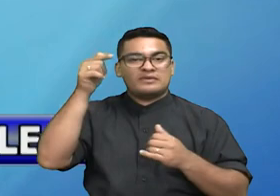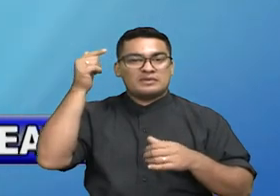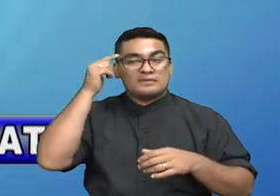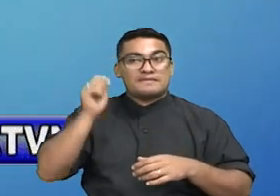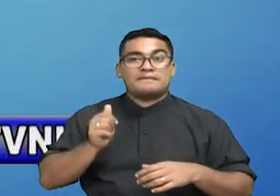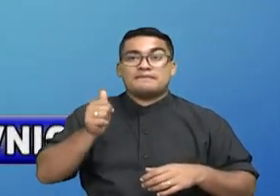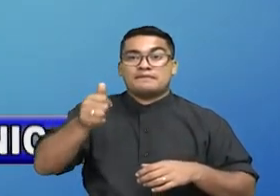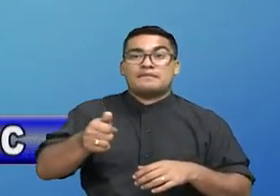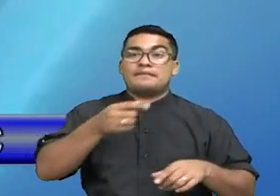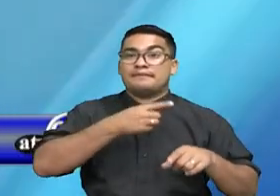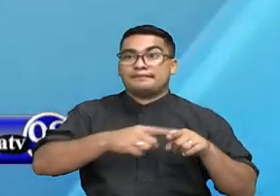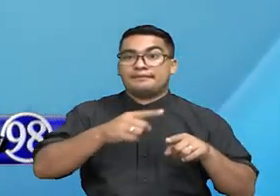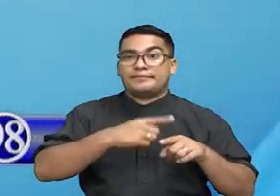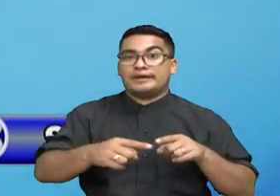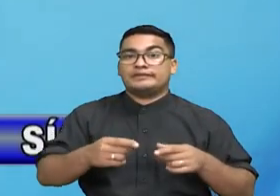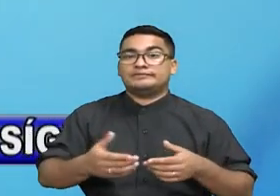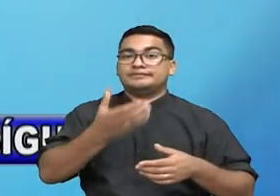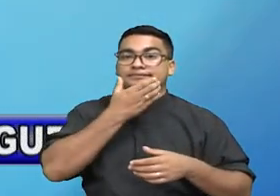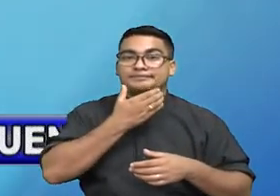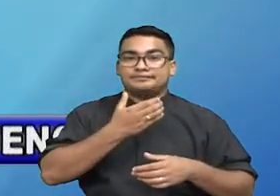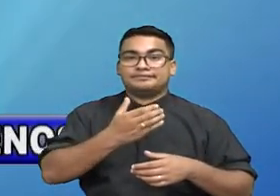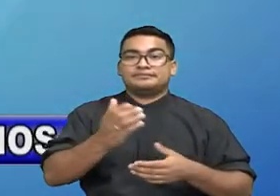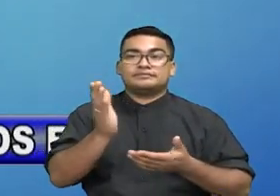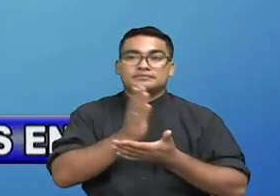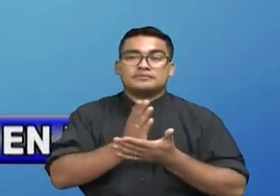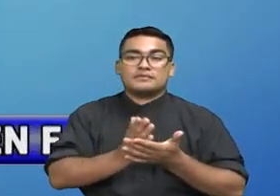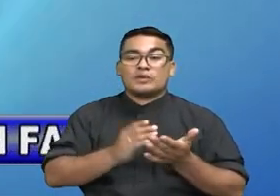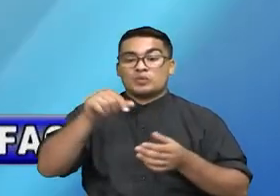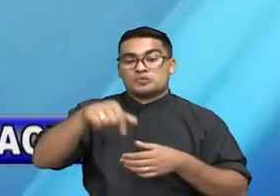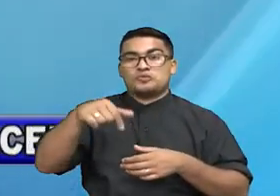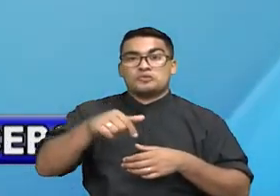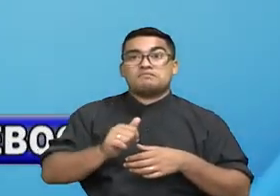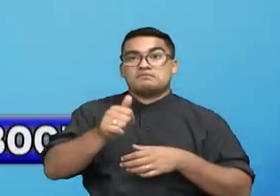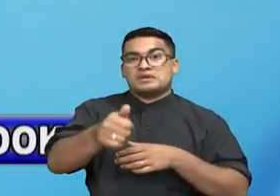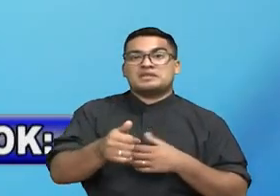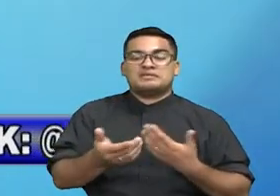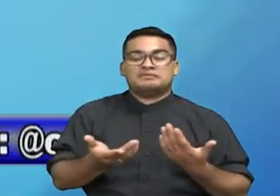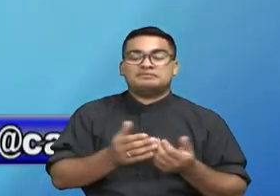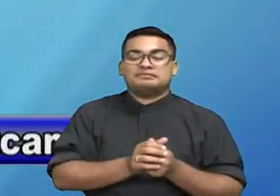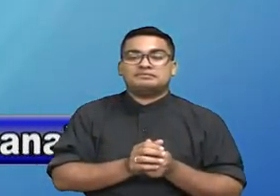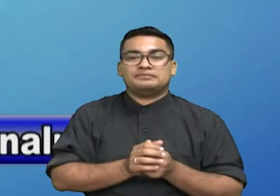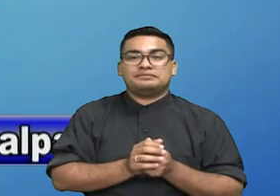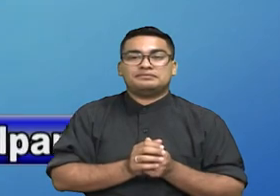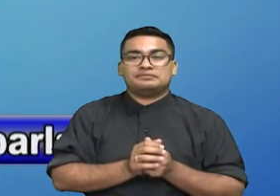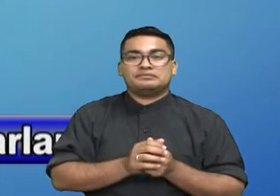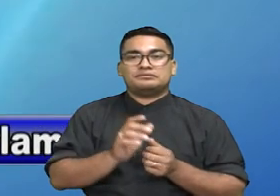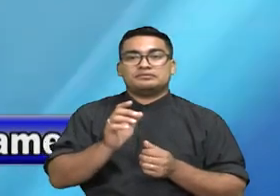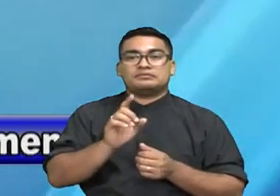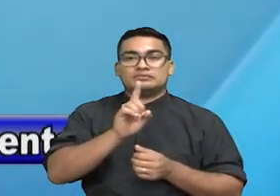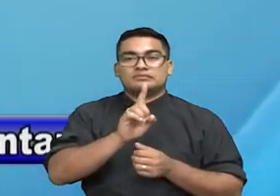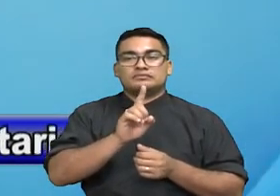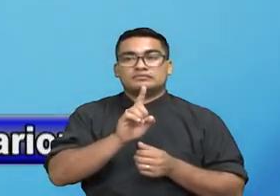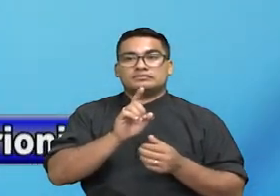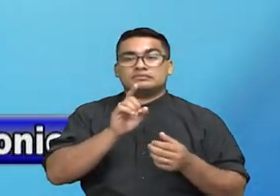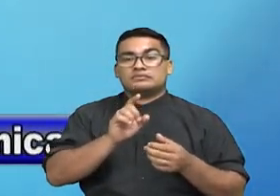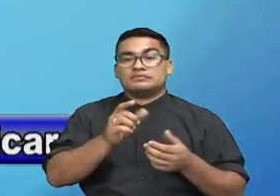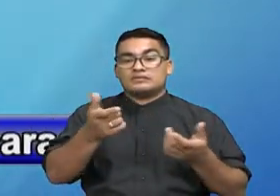desde mañana empiezan a recibir su pago, algunos hoy, y luego también el 13º